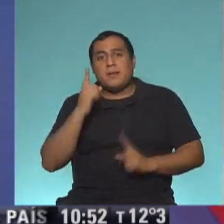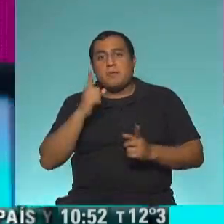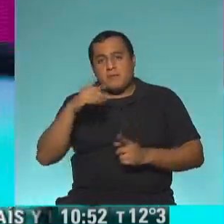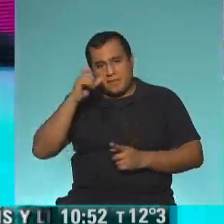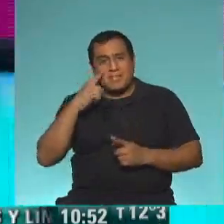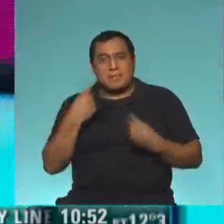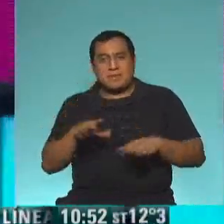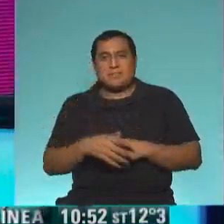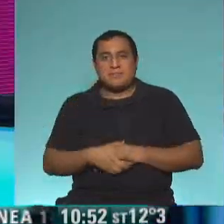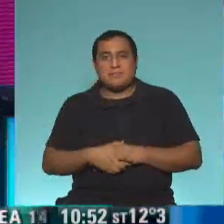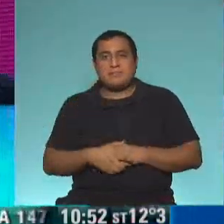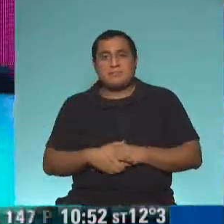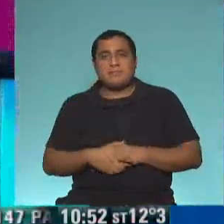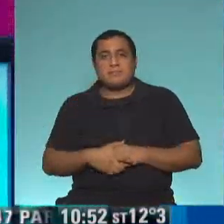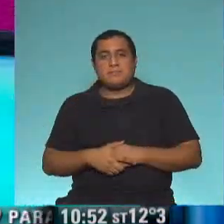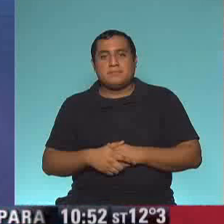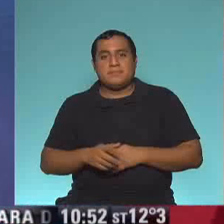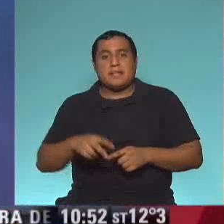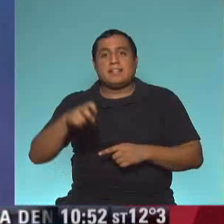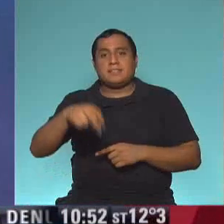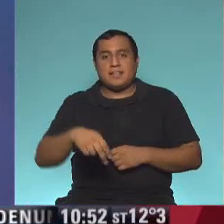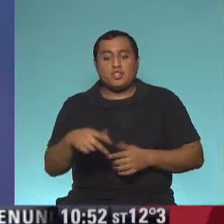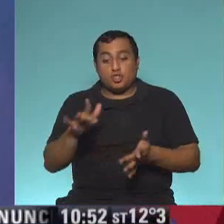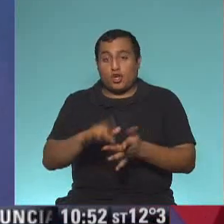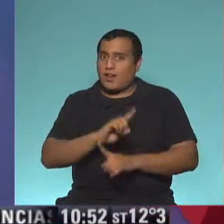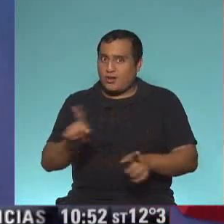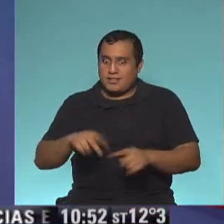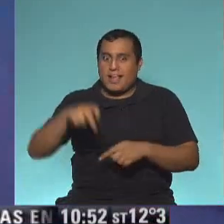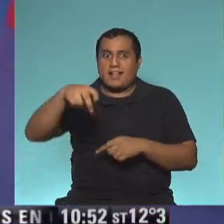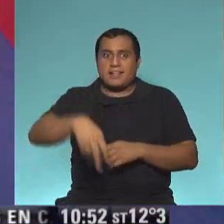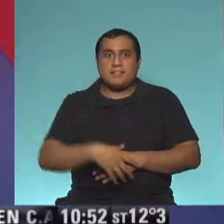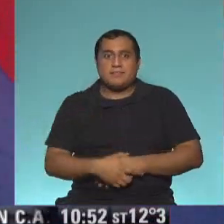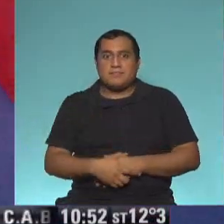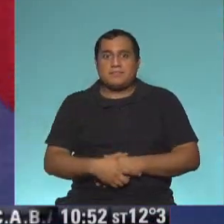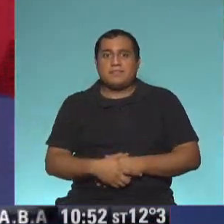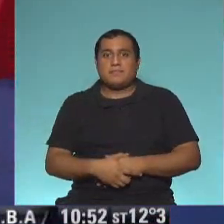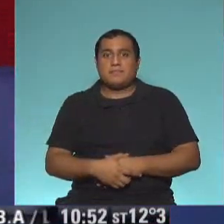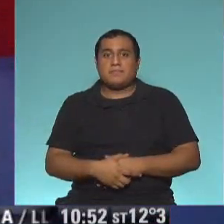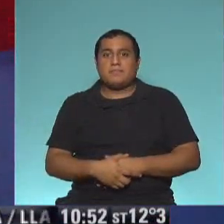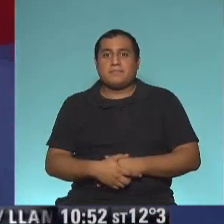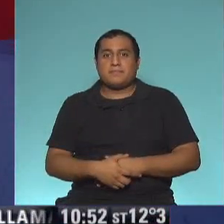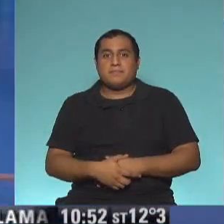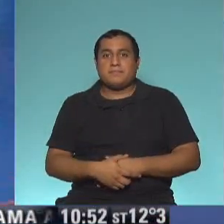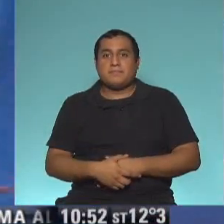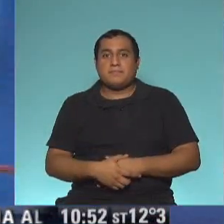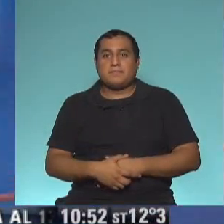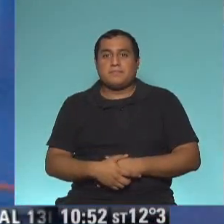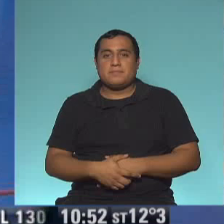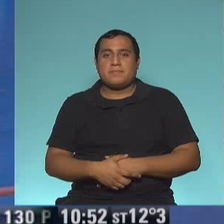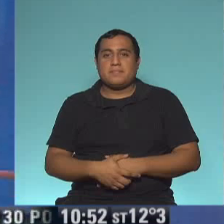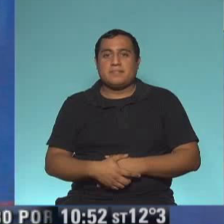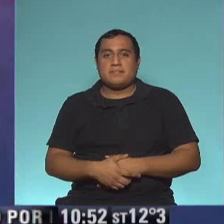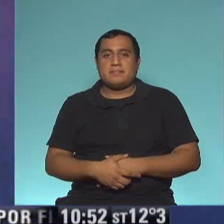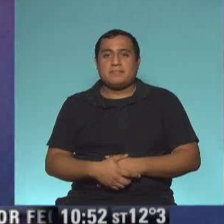sí, sí, sí, sí, claro. Ahí va. Corre, corre. Sin tocarla. ¡Uy! Bien. Pasó. Sol. Bien, pasó. Y